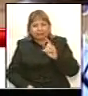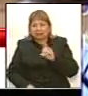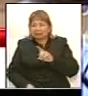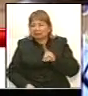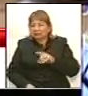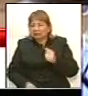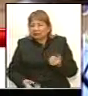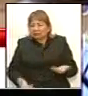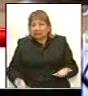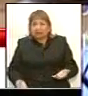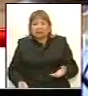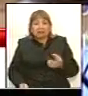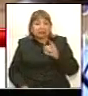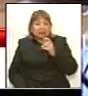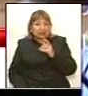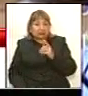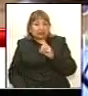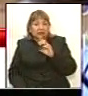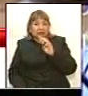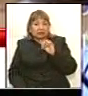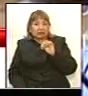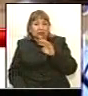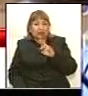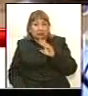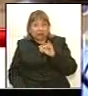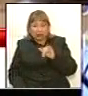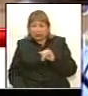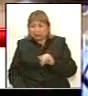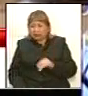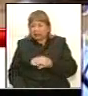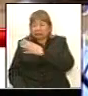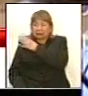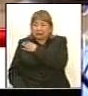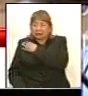que estaba ahí era el general Donaire y el almirante...